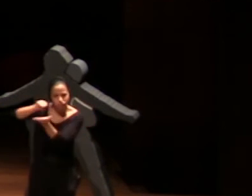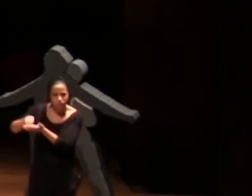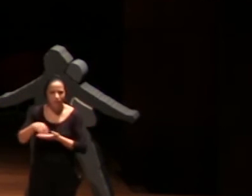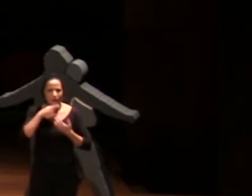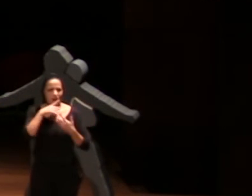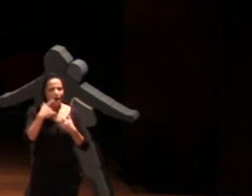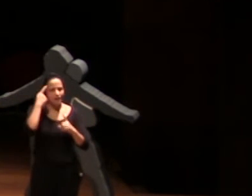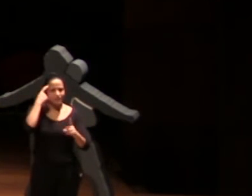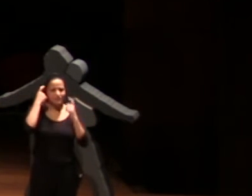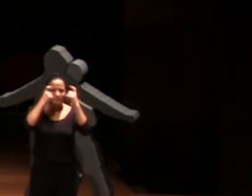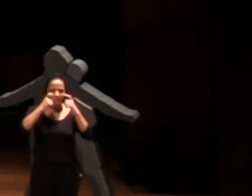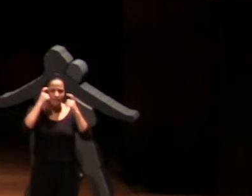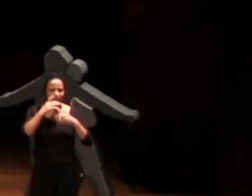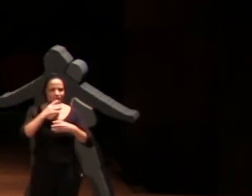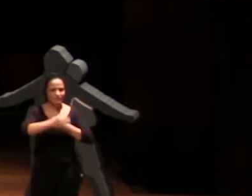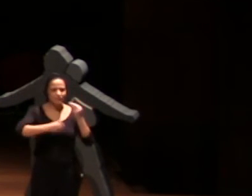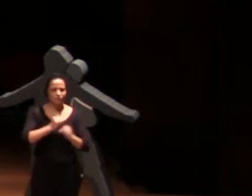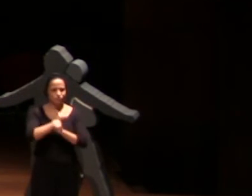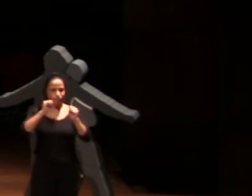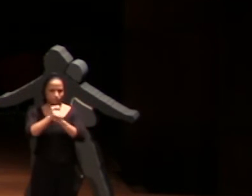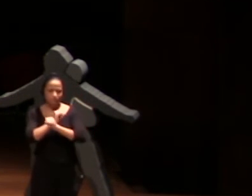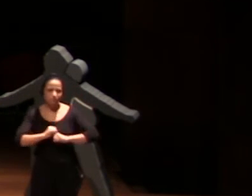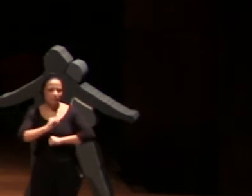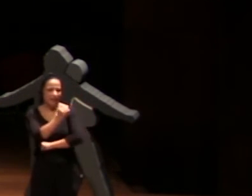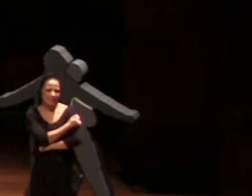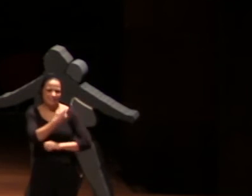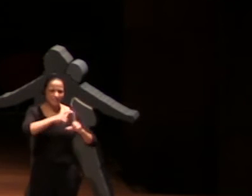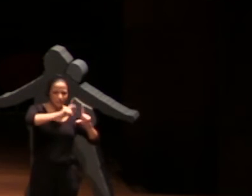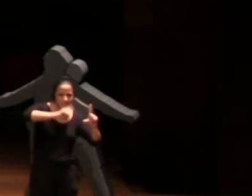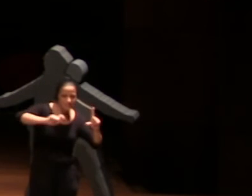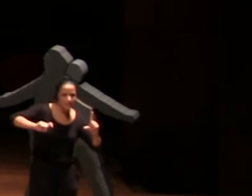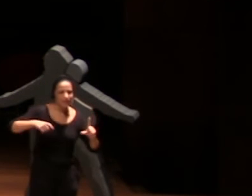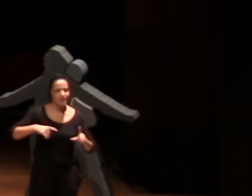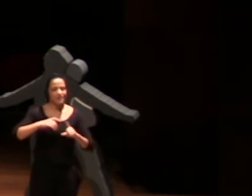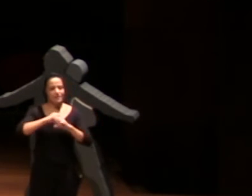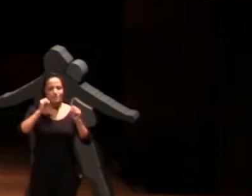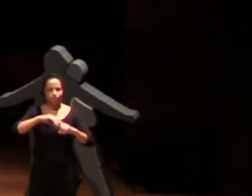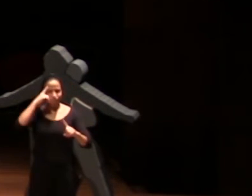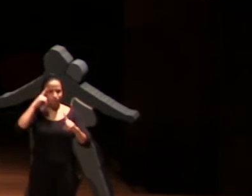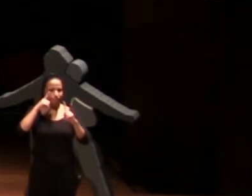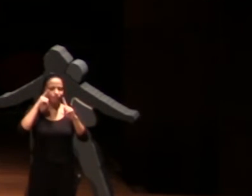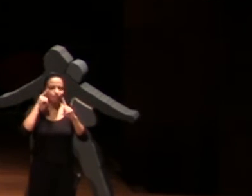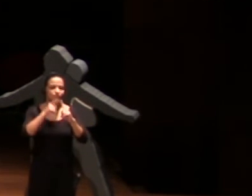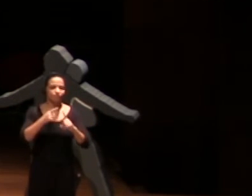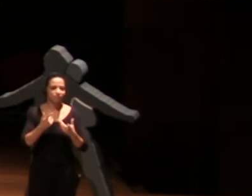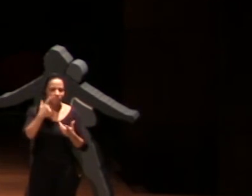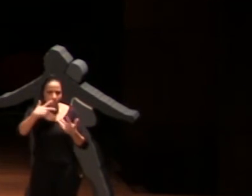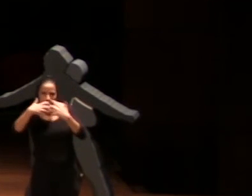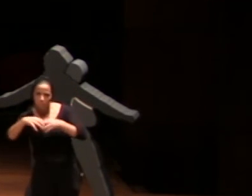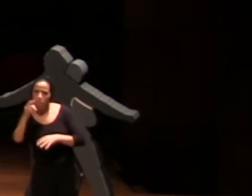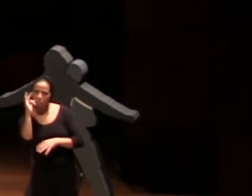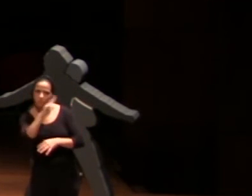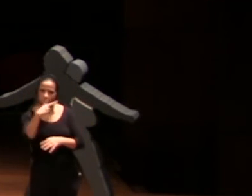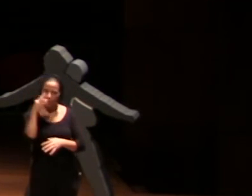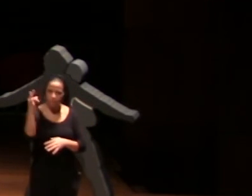intentando automatizar los registros para simplemente poner un algoritmo, o sea, un punto de corte, ¿vale? Para decir si funciona o no funciona,